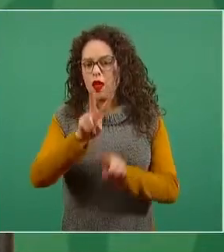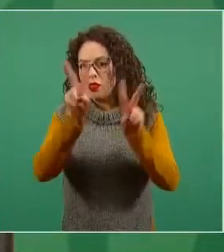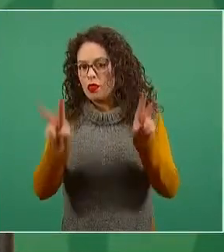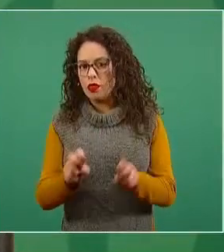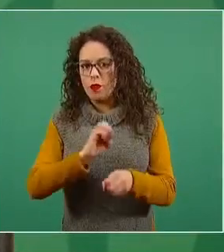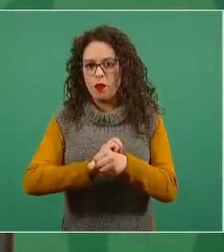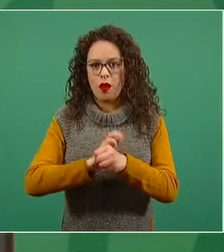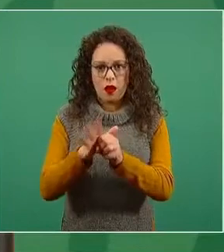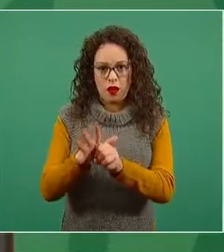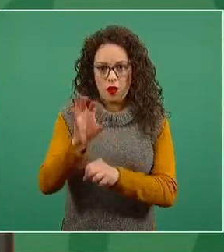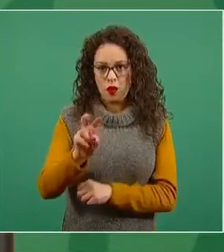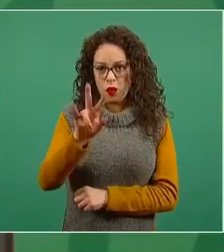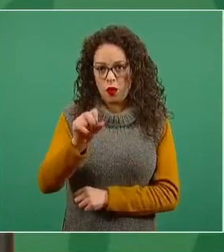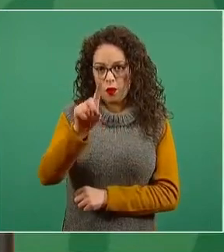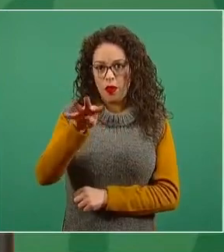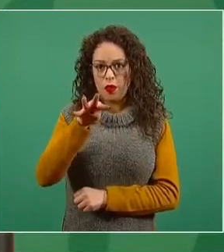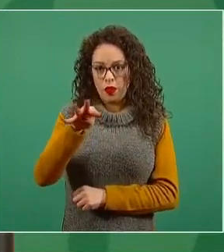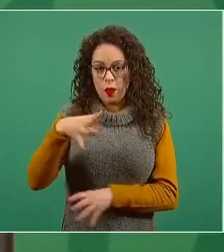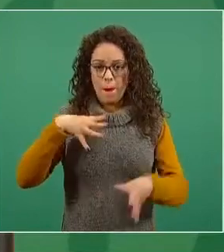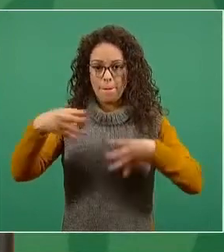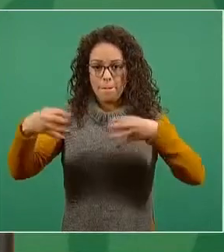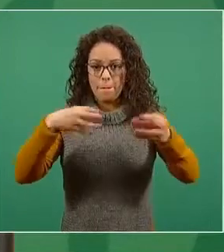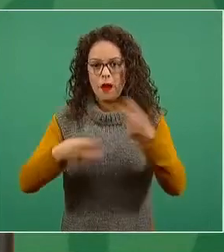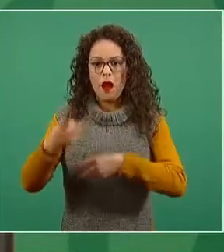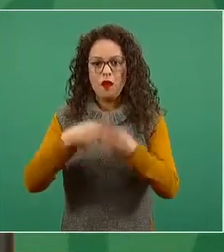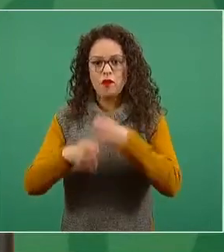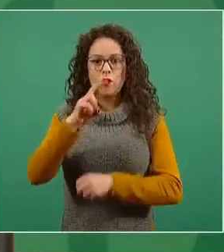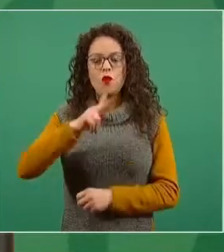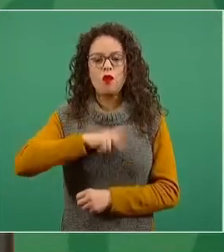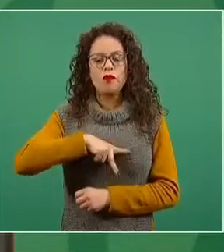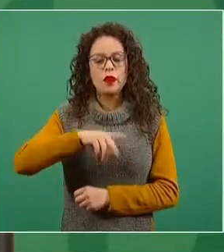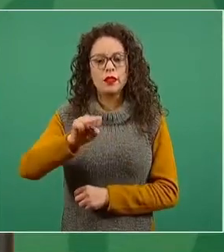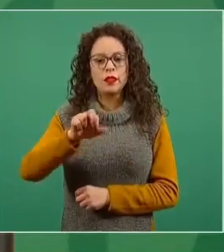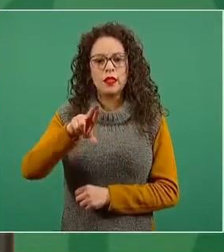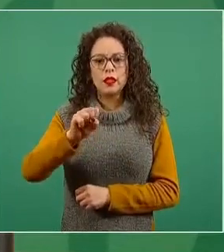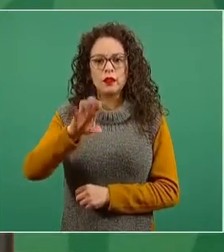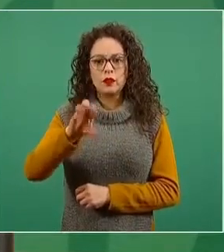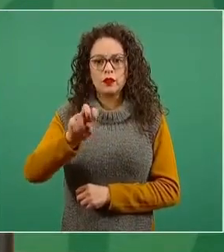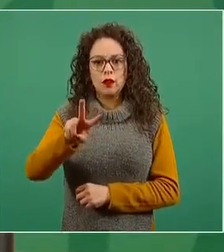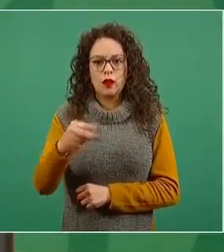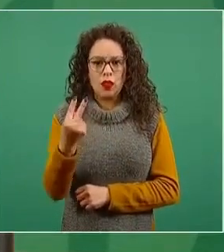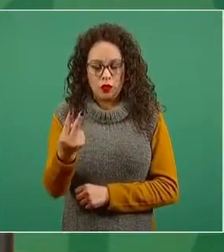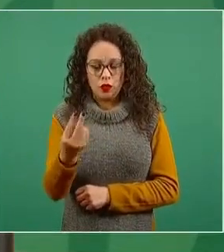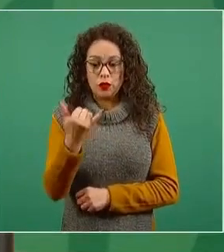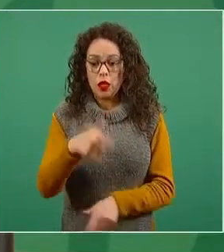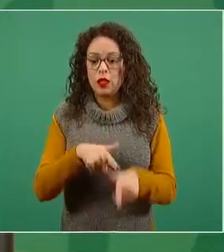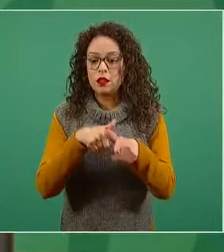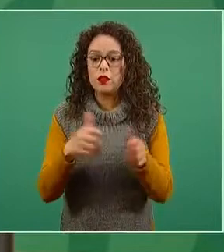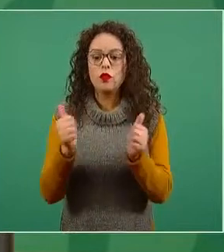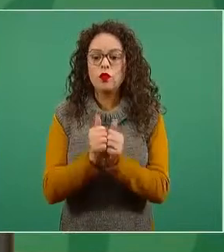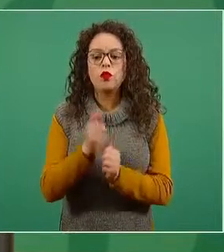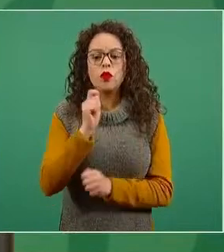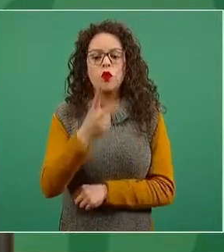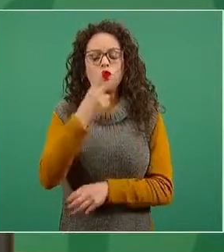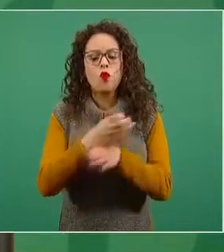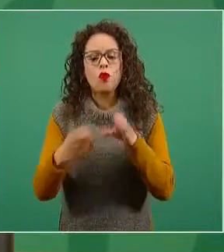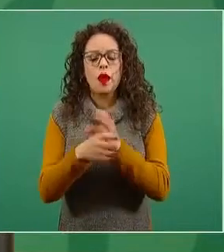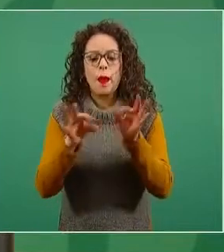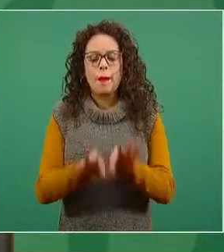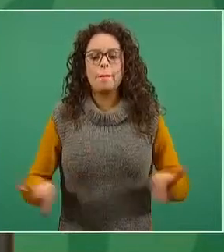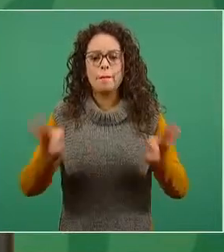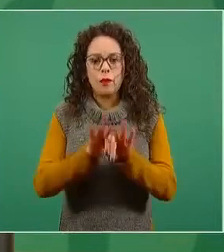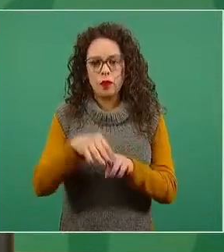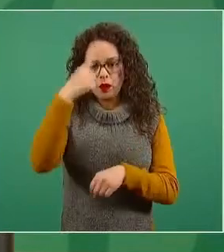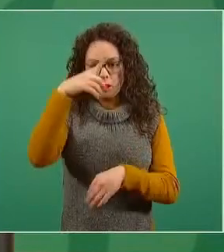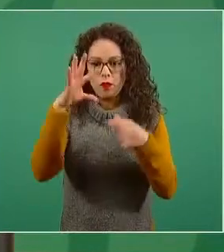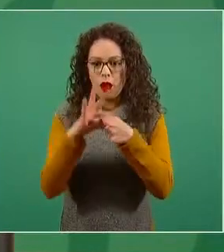COVID-19, la pandemia causada por el coronavirus SARS-CoV-2. Y continuaremos con dos elementos fundamentales, informando sobre la